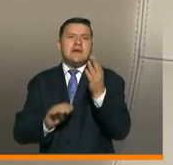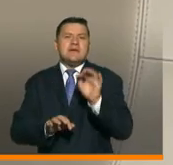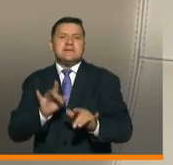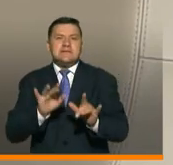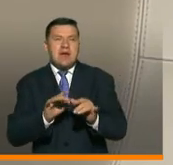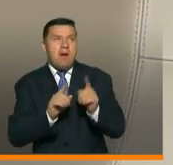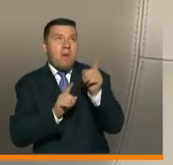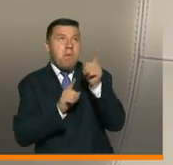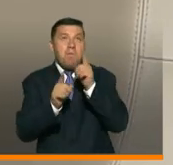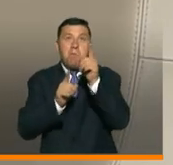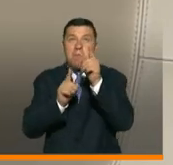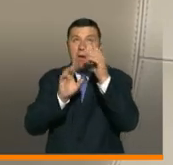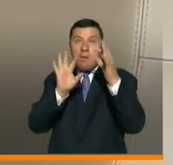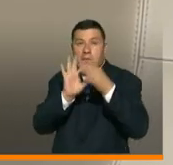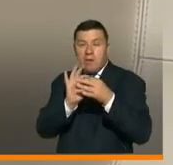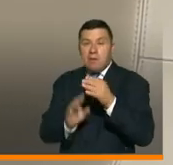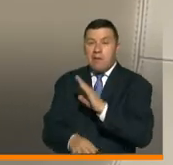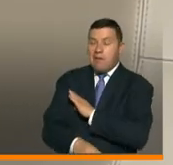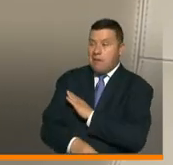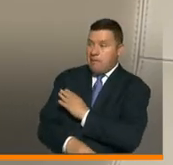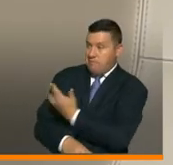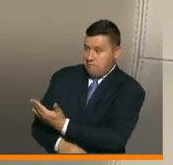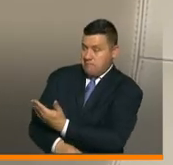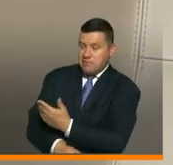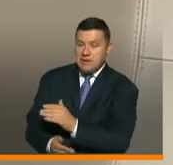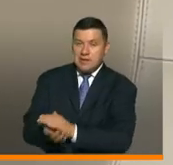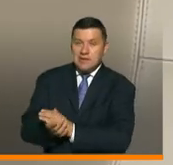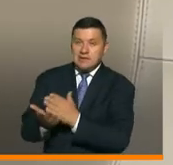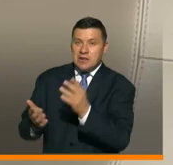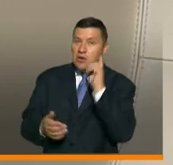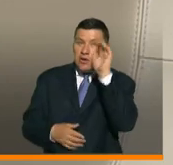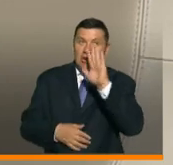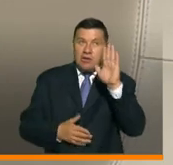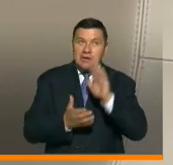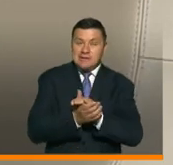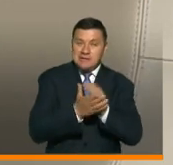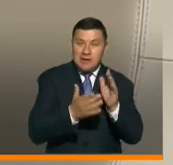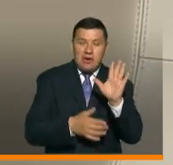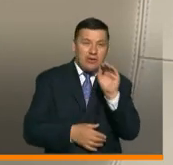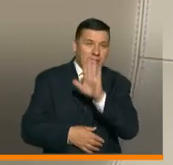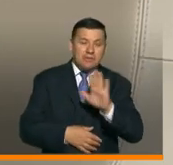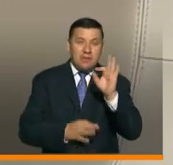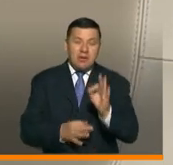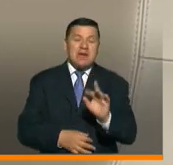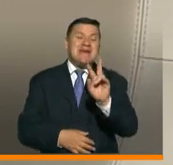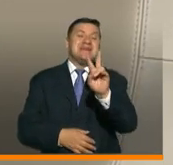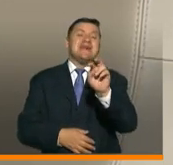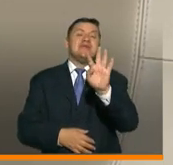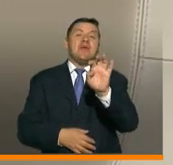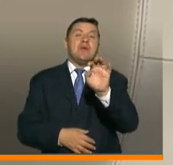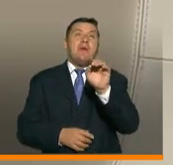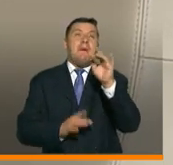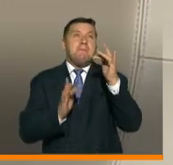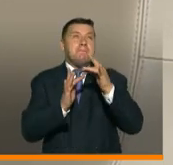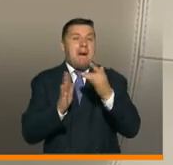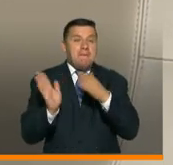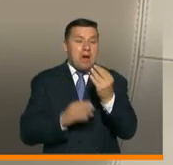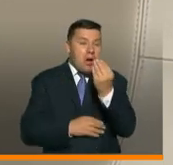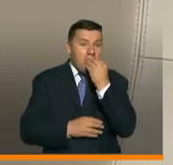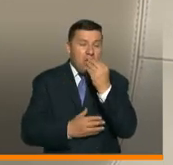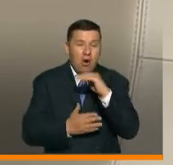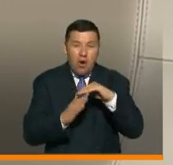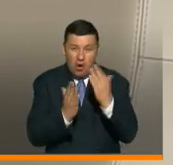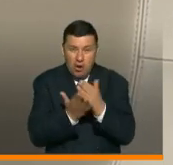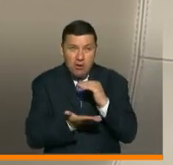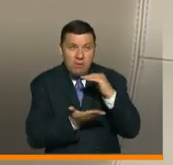secretarías que inician y hoy aquí con el alcalde presente y un saludo también a los gobernadores. Hoy ya tenemos 79 secretarías con el plan de alimentación escolar